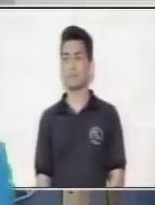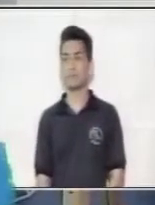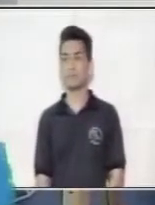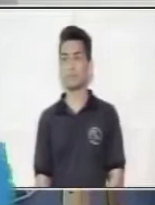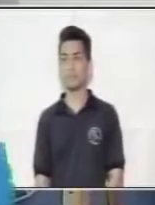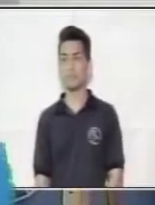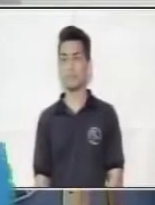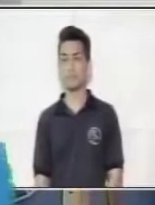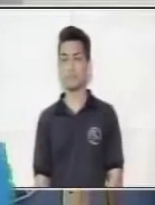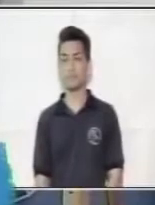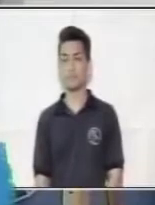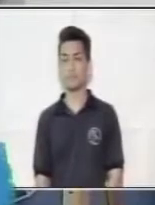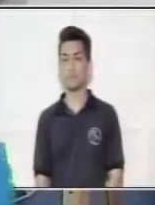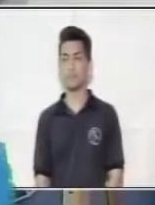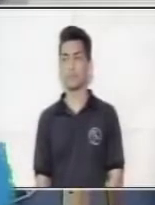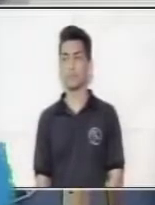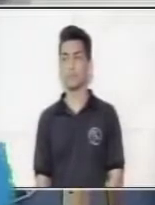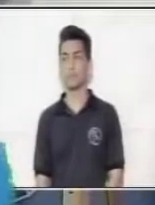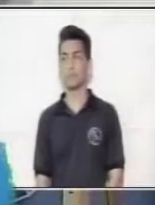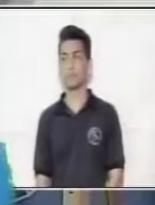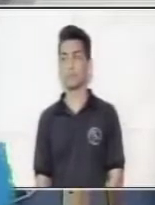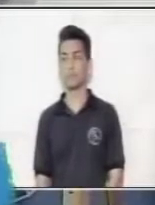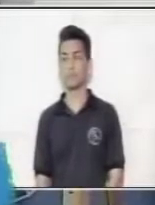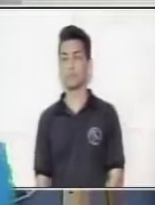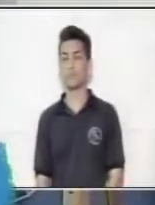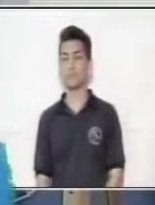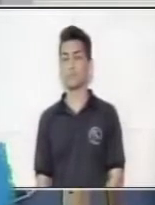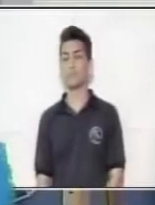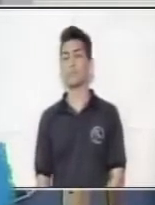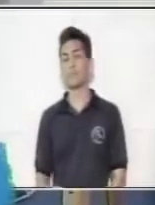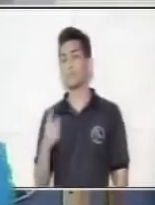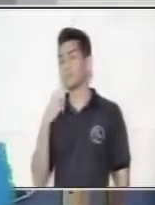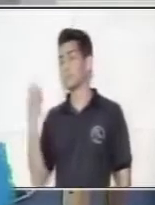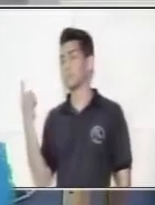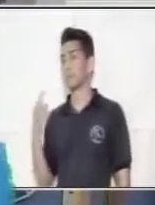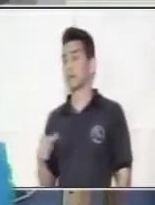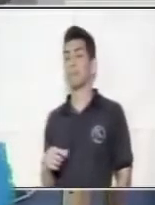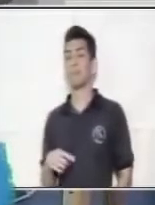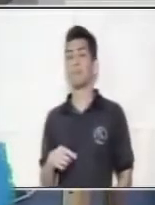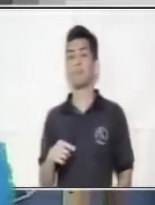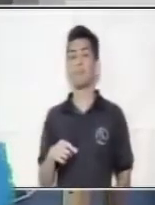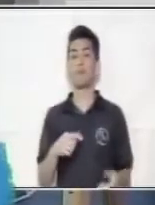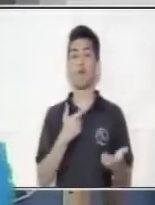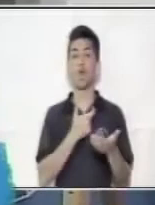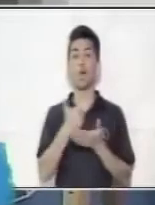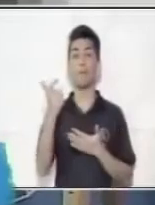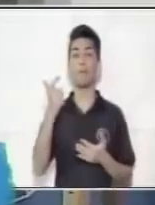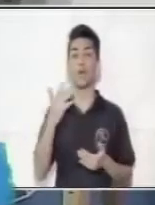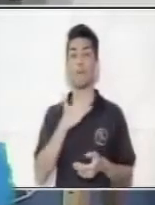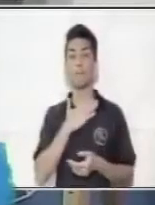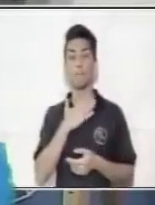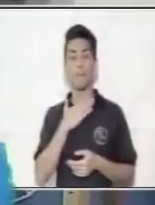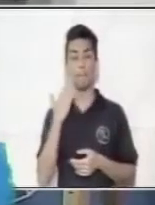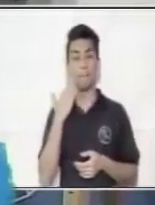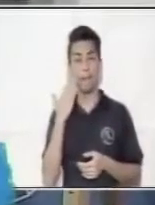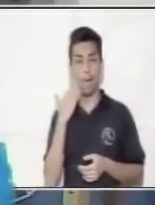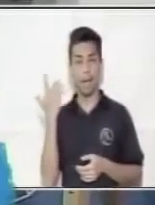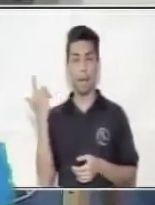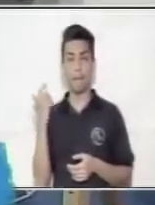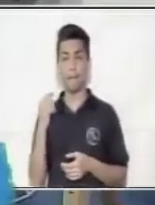entonces que compró mi mamá unas verduras frescas.